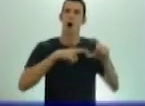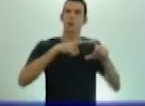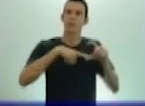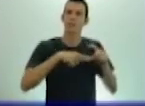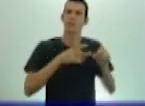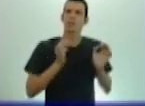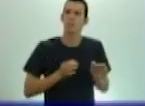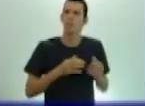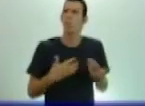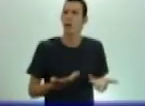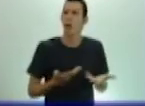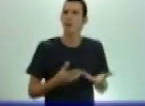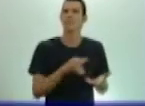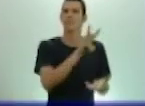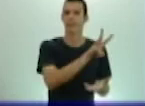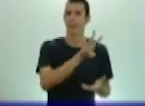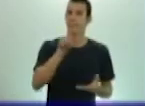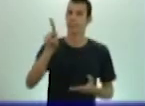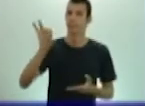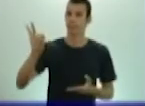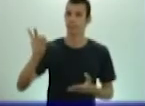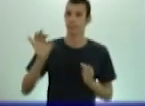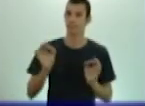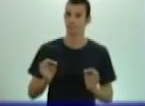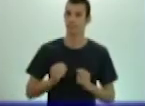que vamos a desarrollar en el día de hoy.